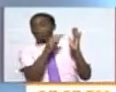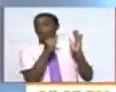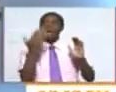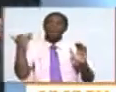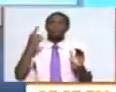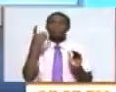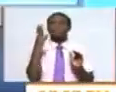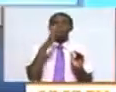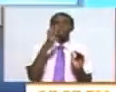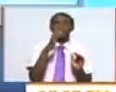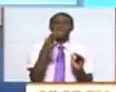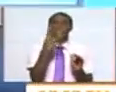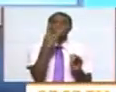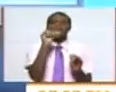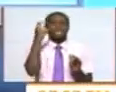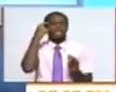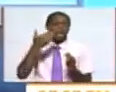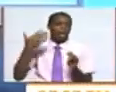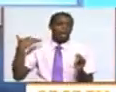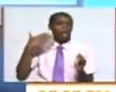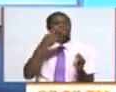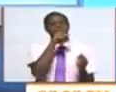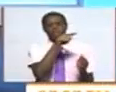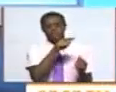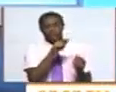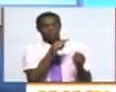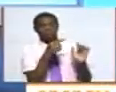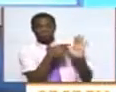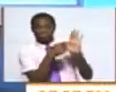dando una parte del país.